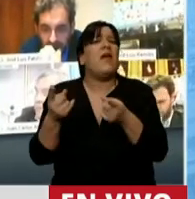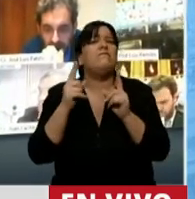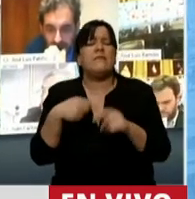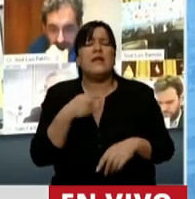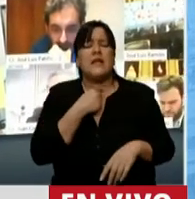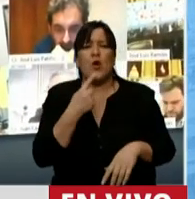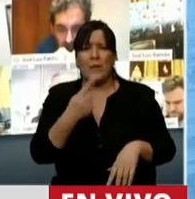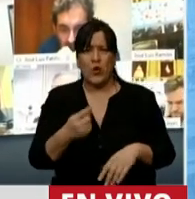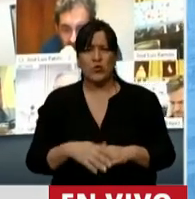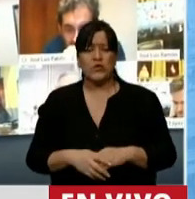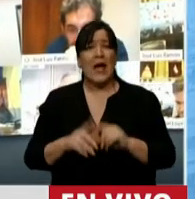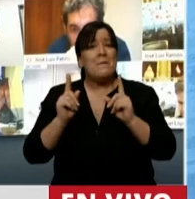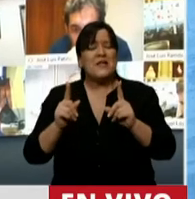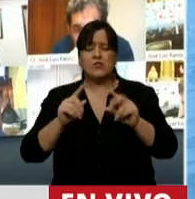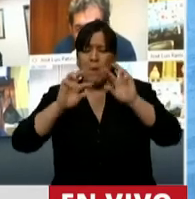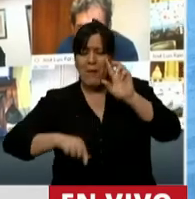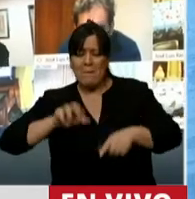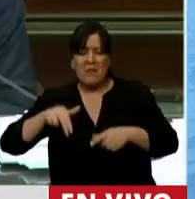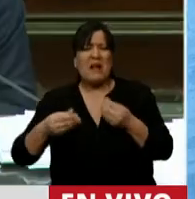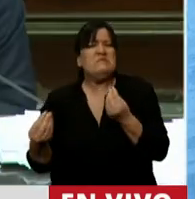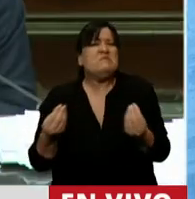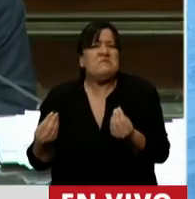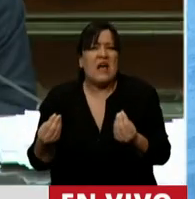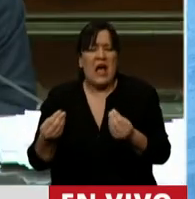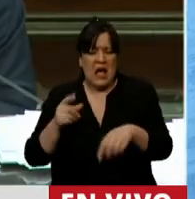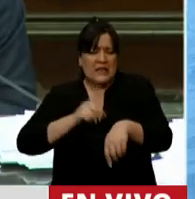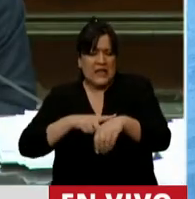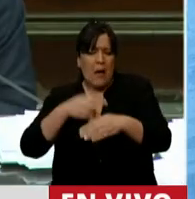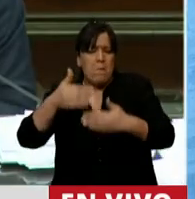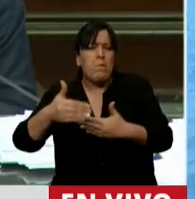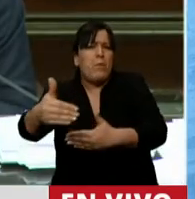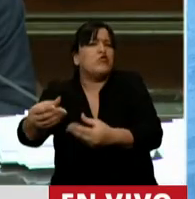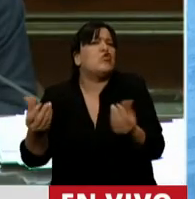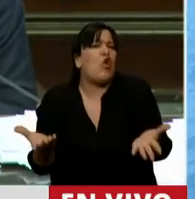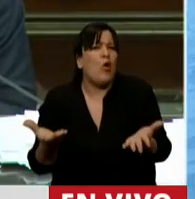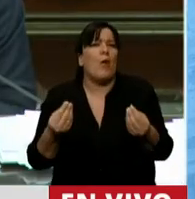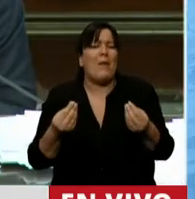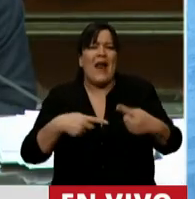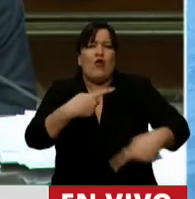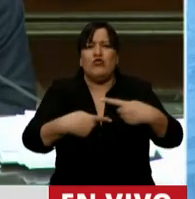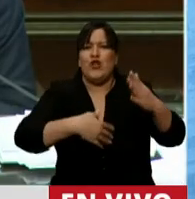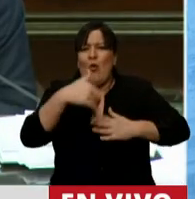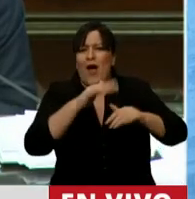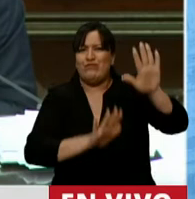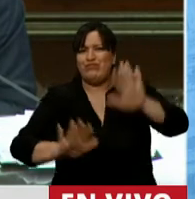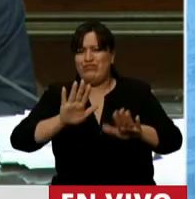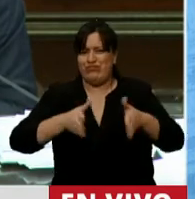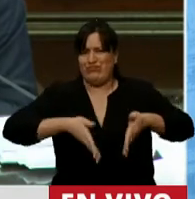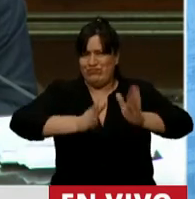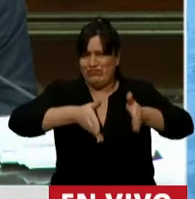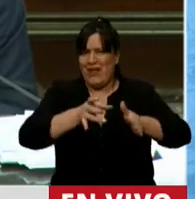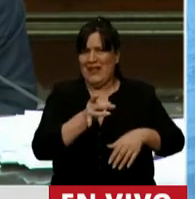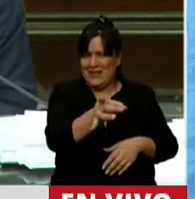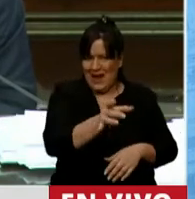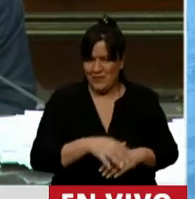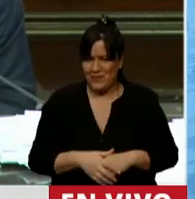consisten dichas políticas y en qué plazo tienen previsto ejecutarlas? Señor jefe